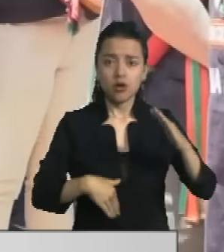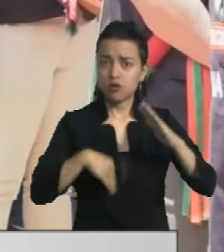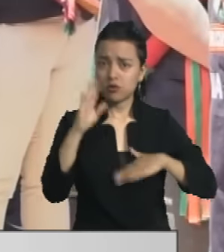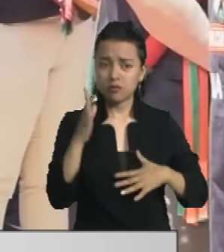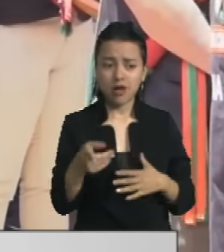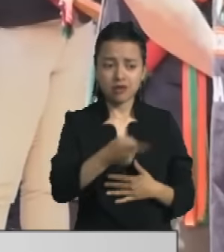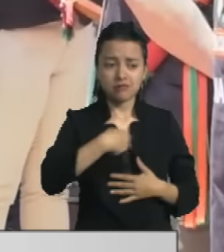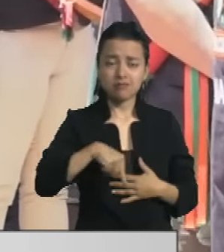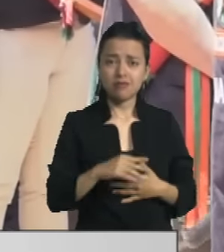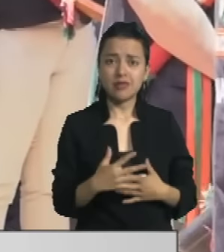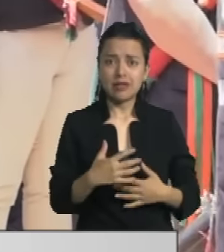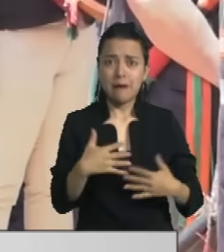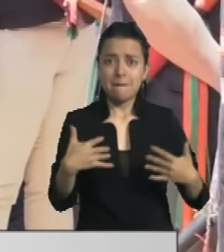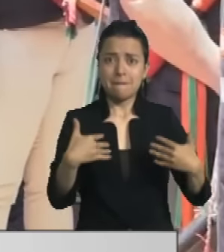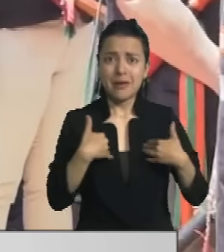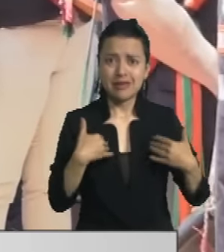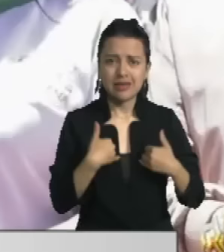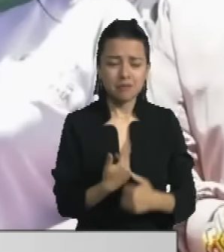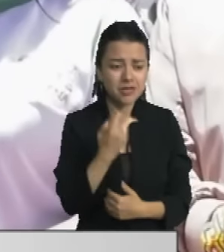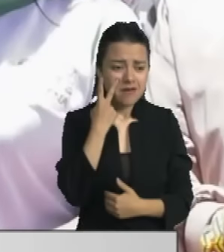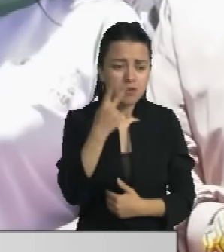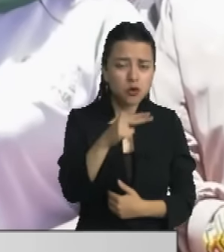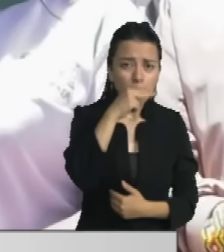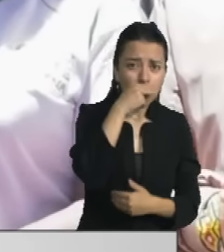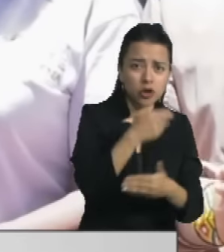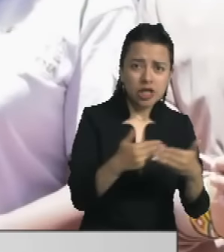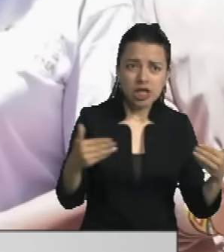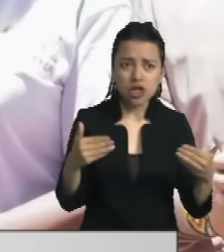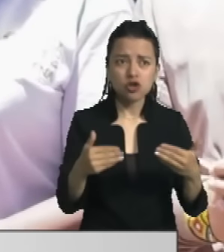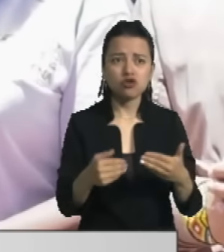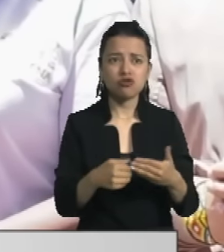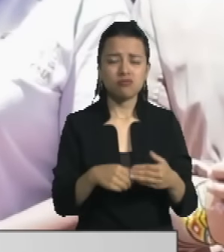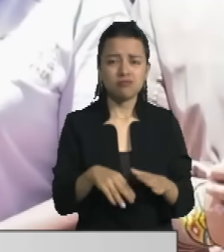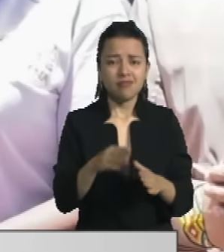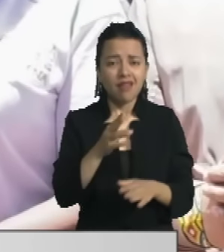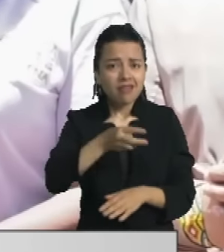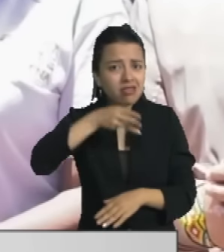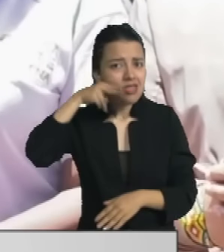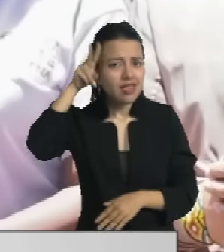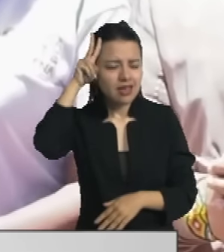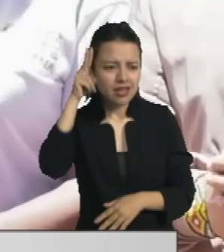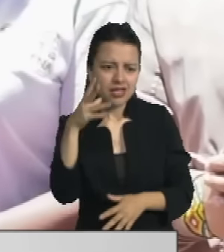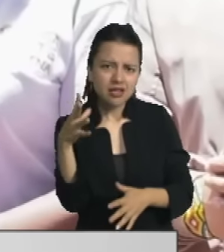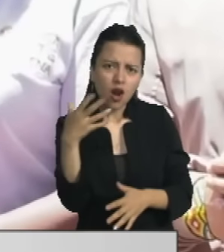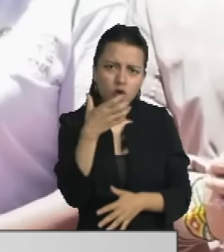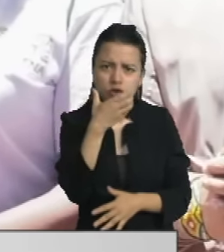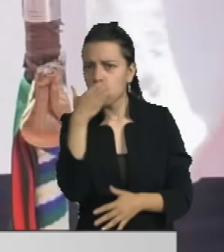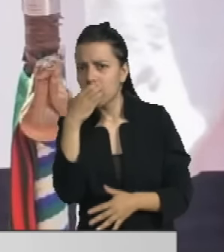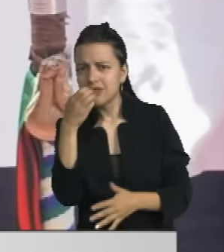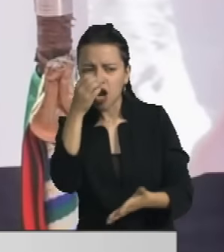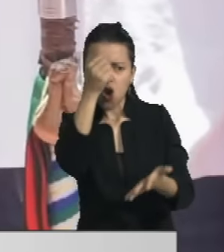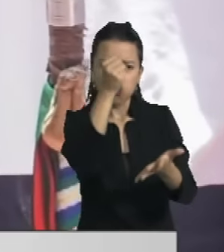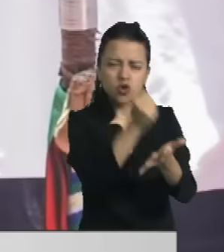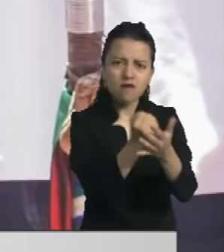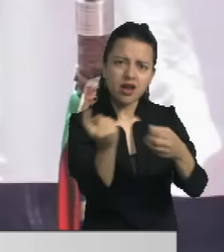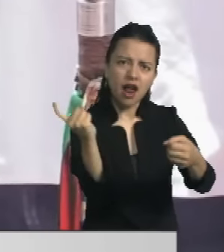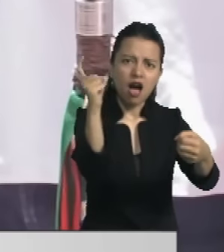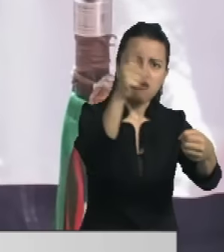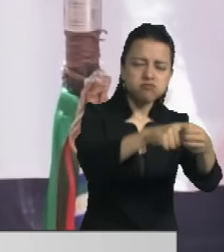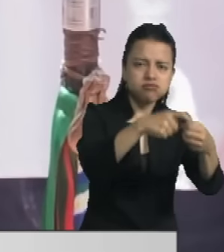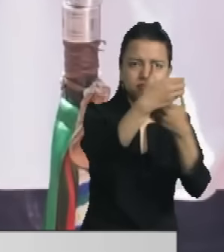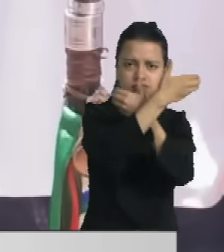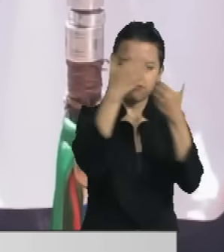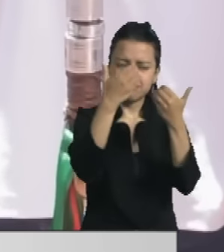agudiza el reclutamiento de nuestros niños niñas y jóvenes indígenas y que frente a eso el consejo regional pues viene caminando una